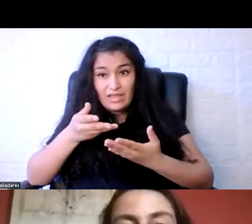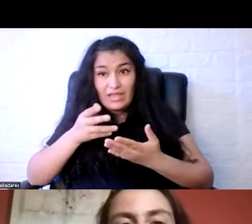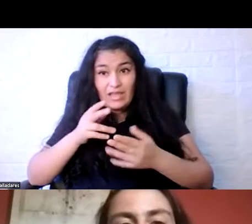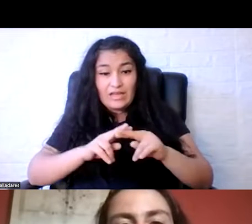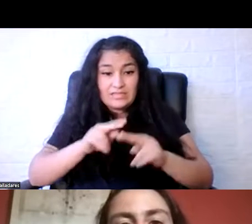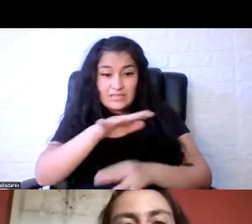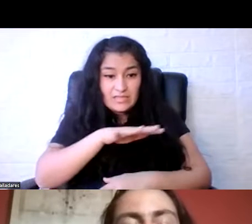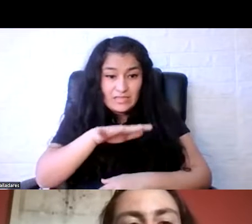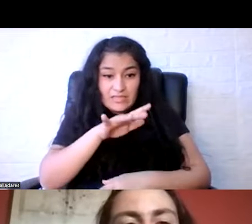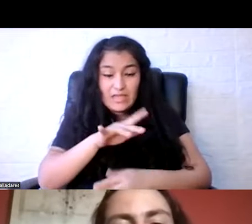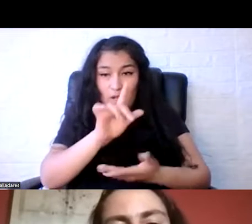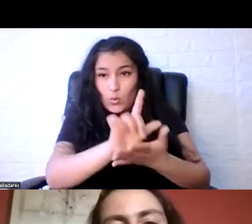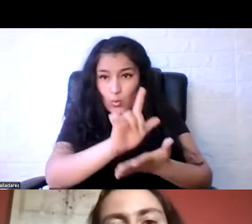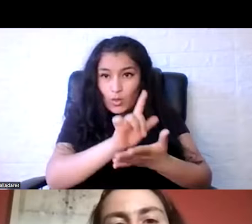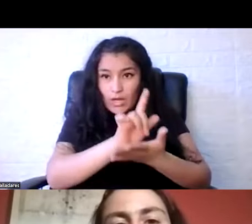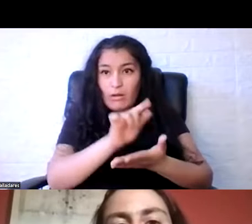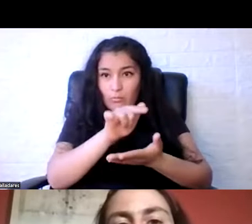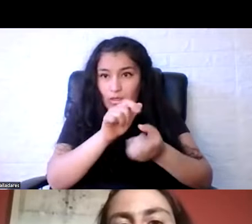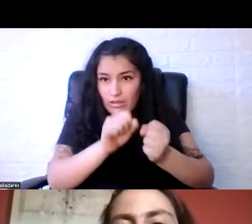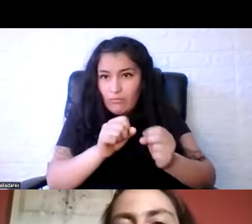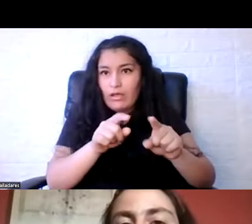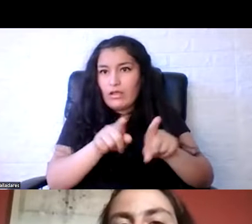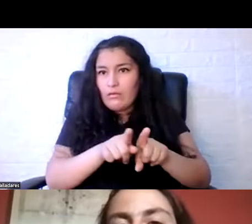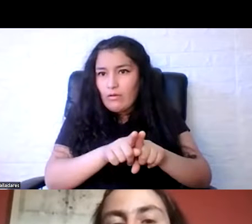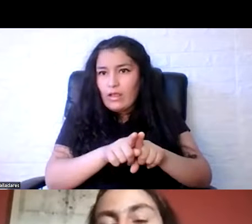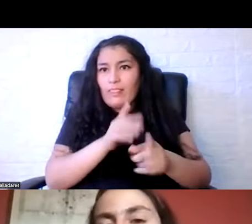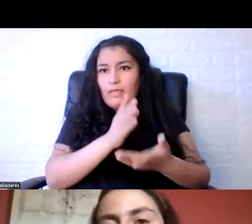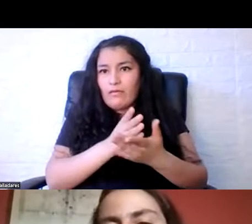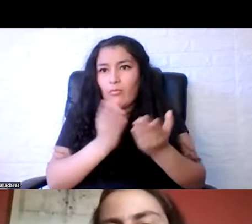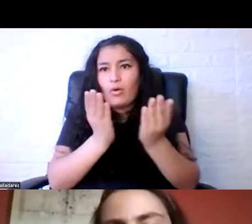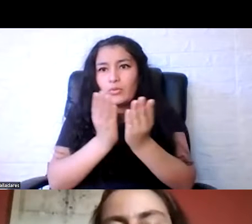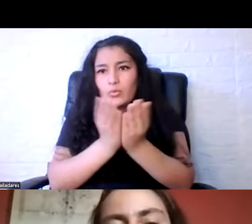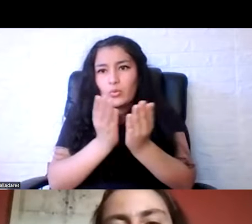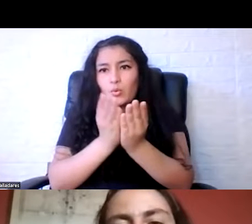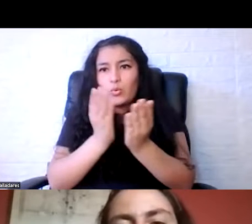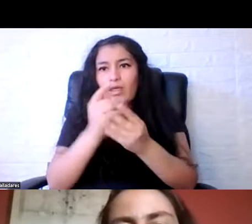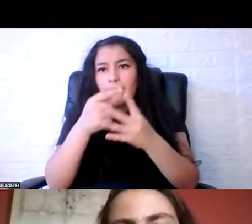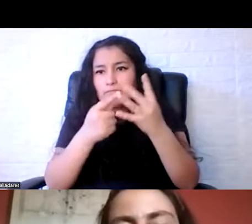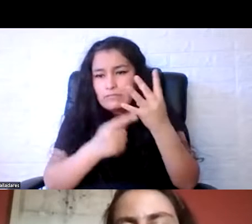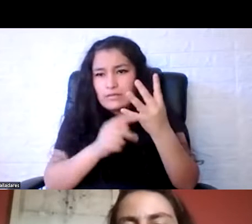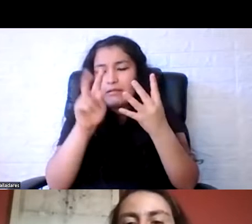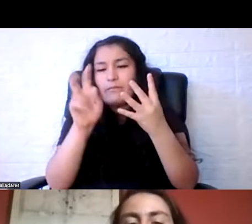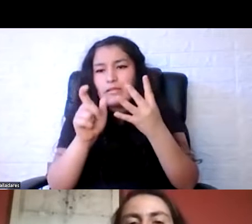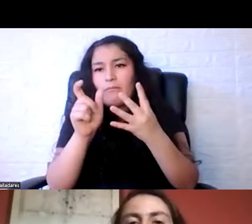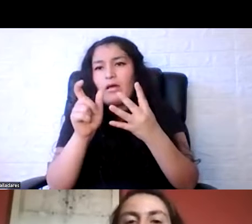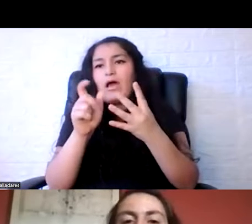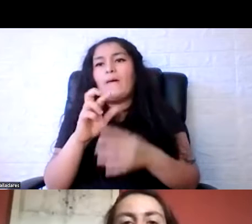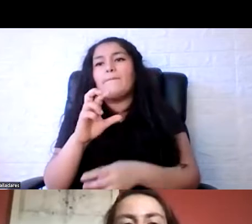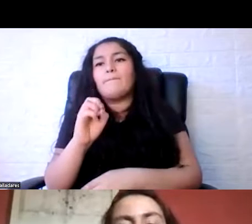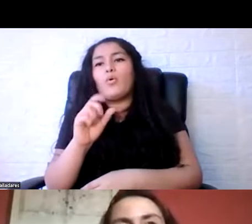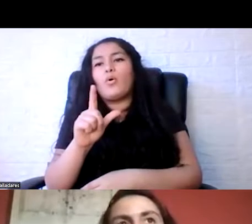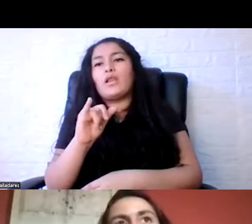lugares sean habitables, habla Anna Zink, tenemos que estudiar estos conjuntos polifónicos, ¿no es cierto?, que tiene que ver con las relaciones de